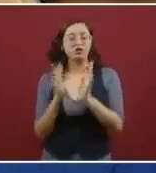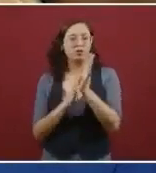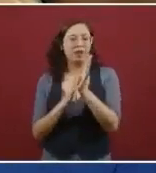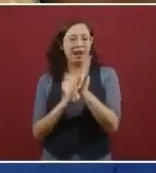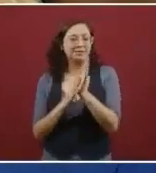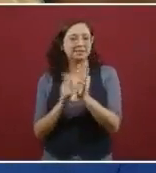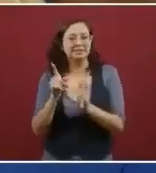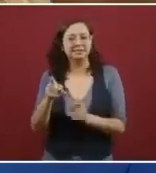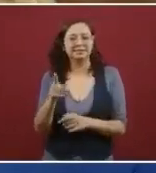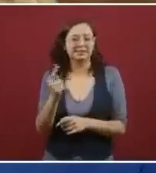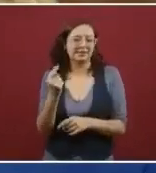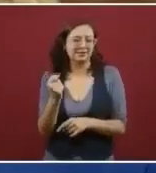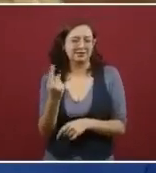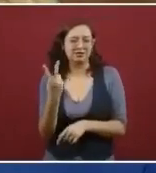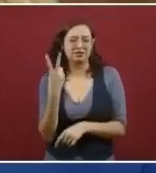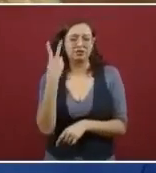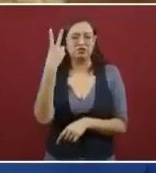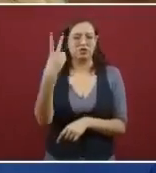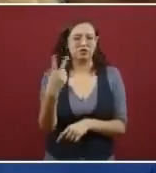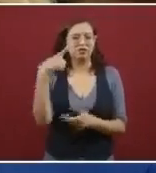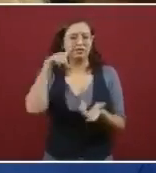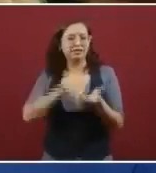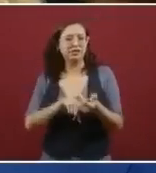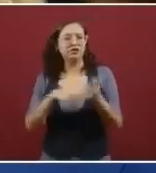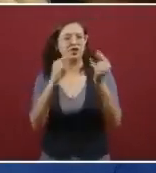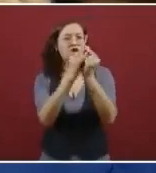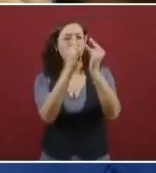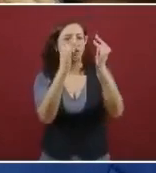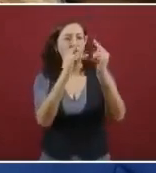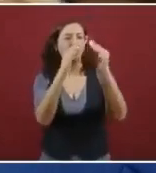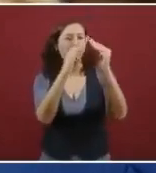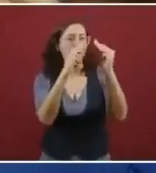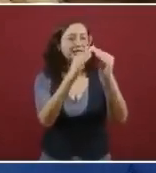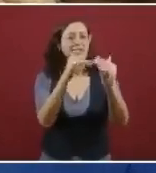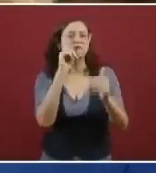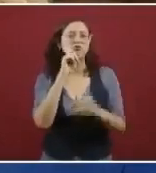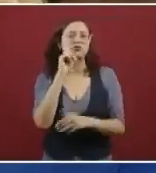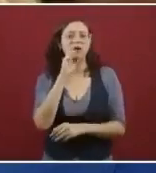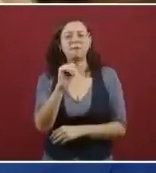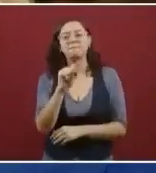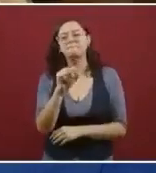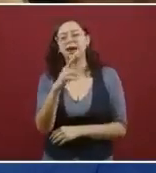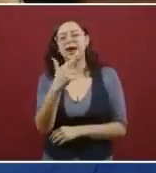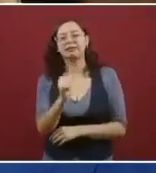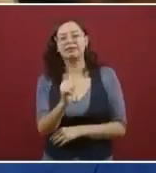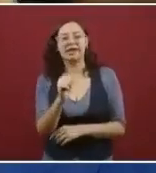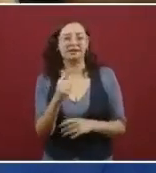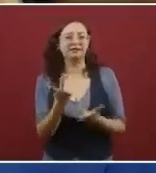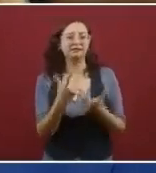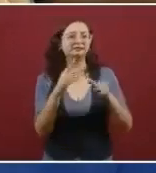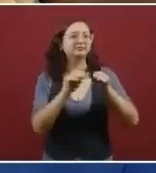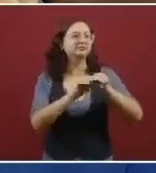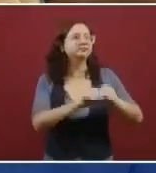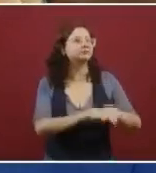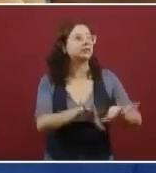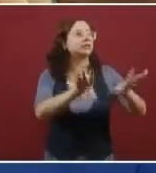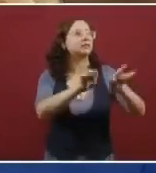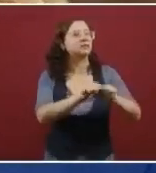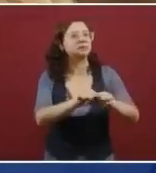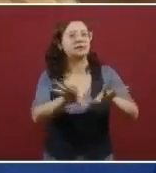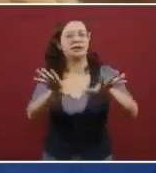salían reportajes de las cabañas de la señora Marta Sahagún. Y bueno, en el sexenio anterior